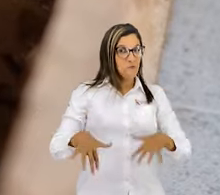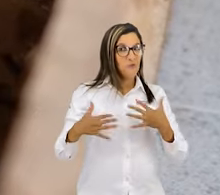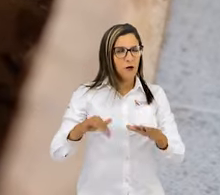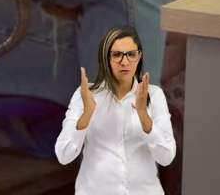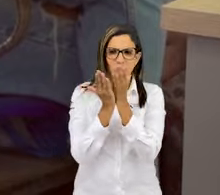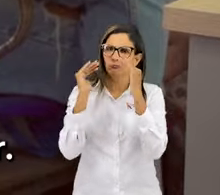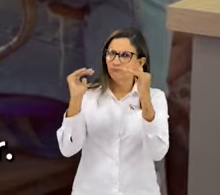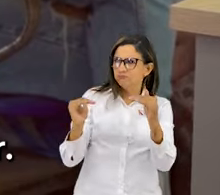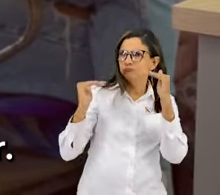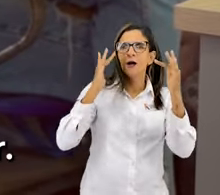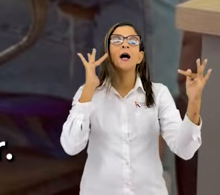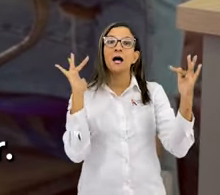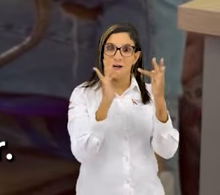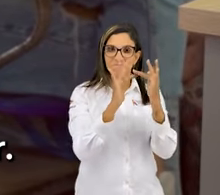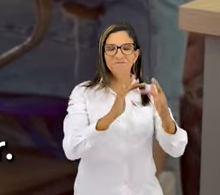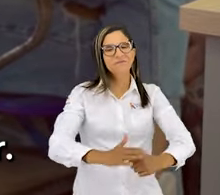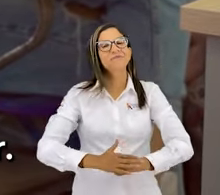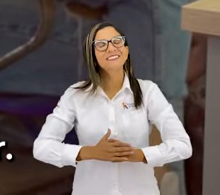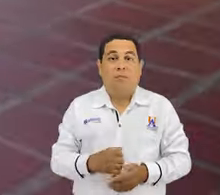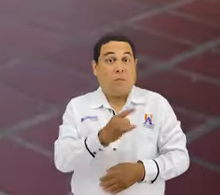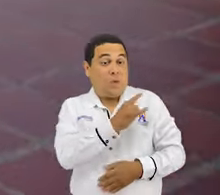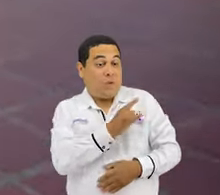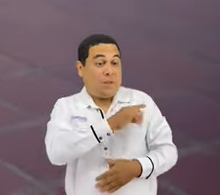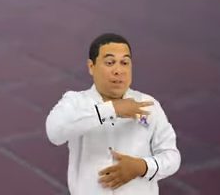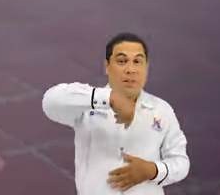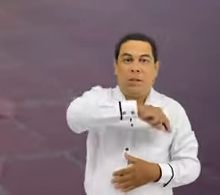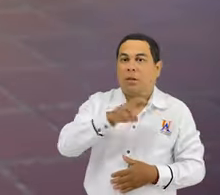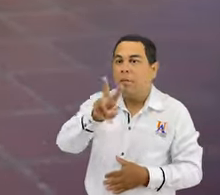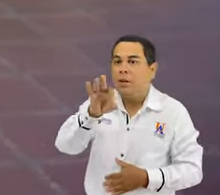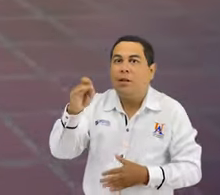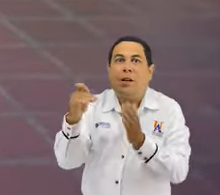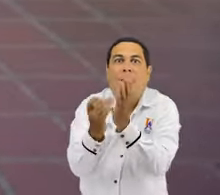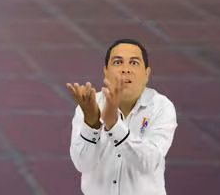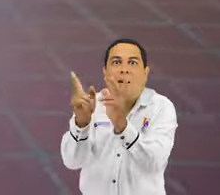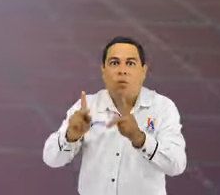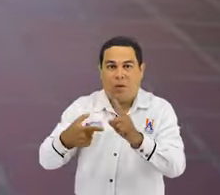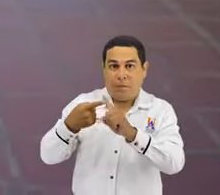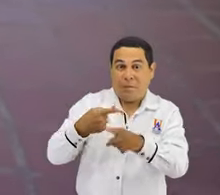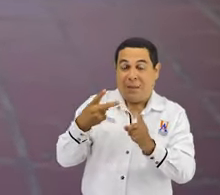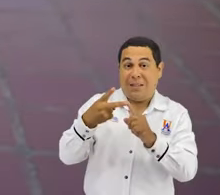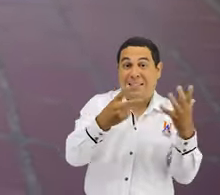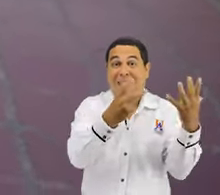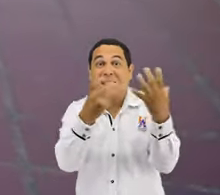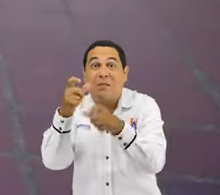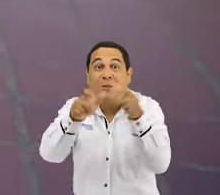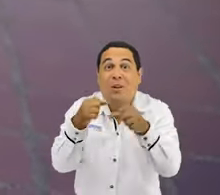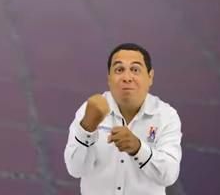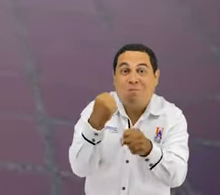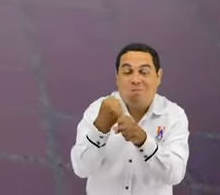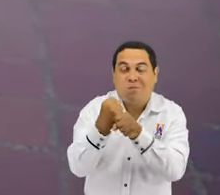y la cultura, acorde con las dinámicas de la educación superior. Somos una comunidad de 23.000 estudiantes activos, 700